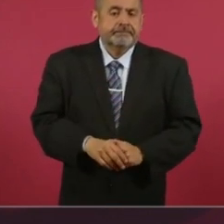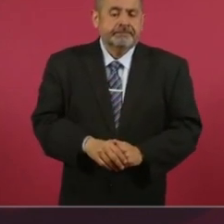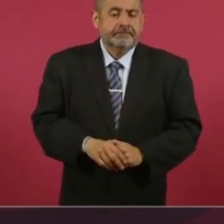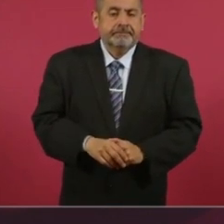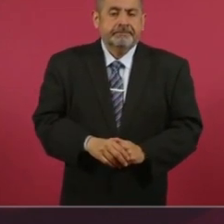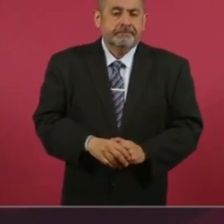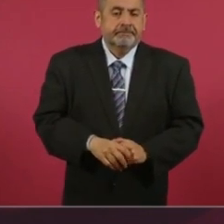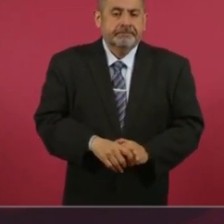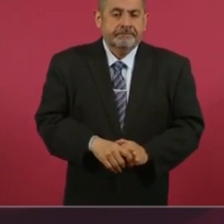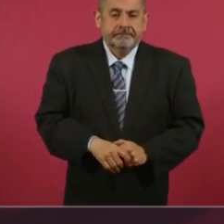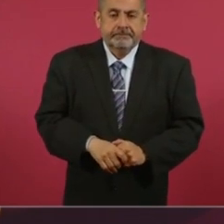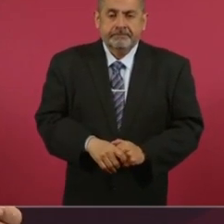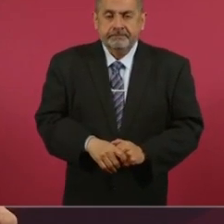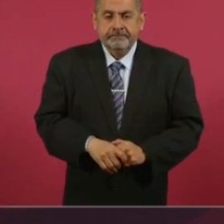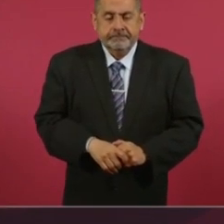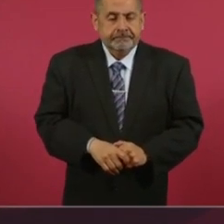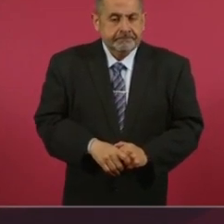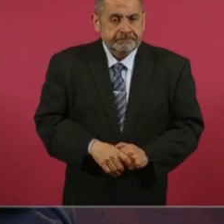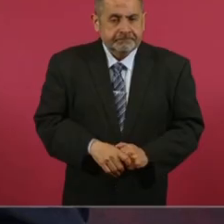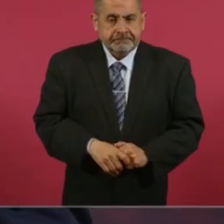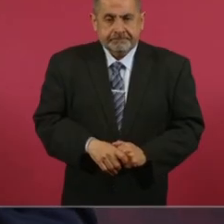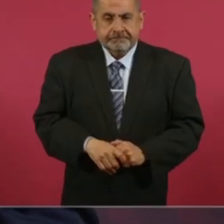Tienen